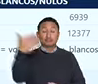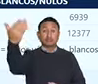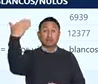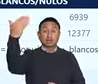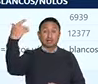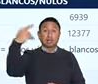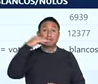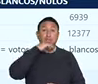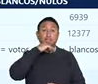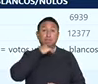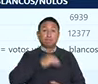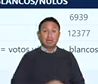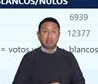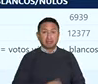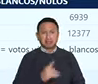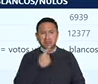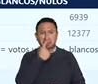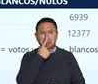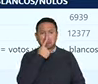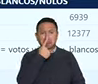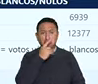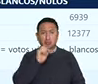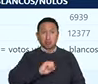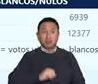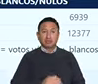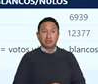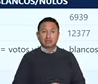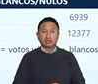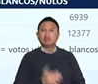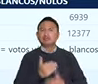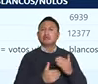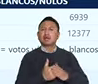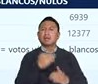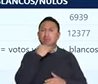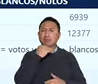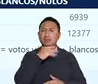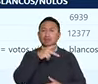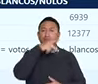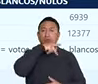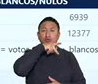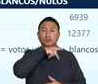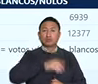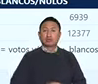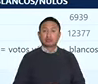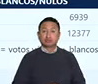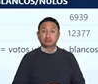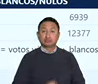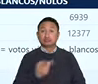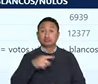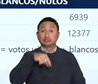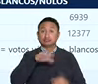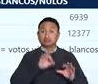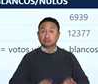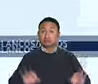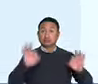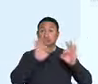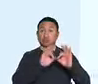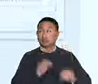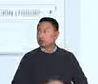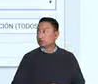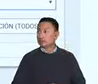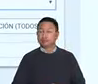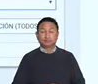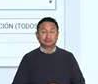en Manta. Sería interesante seguir recorriendo un poco Manabí. Vamos a Puerto Viejo, que también es importante. En Puerto